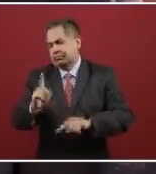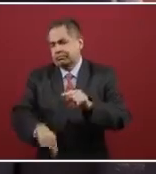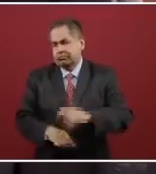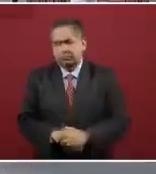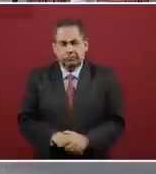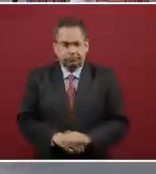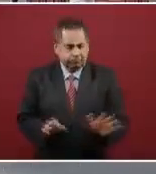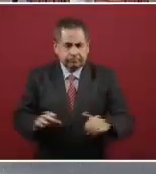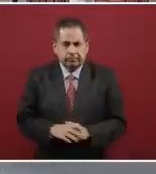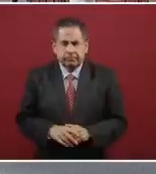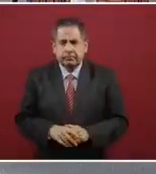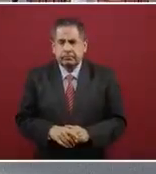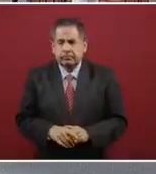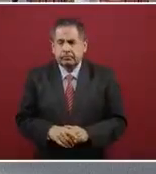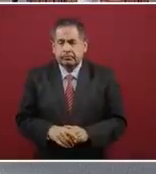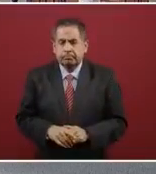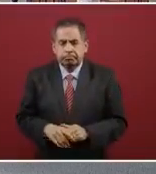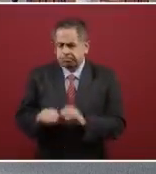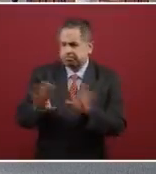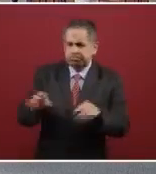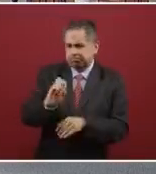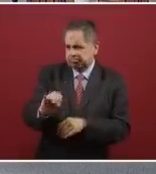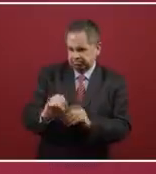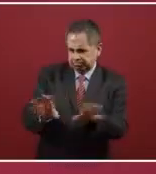Sí, totalmente.